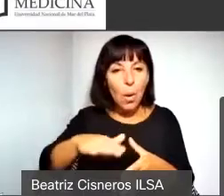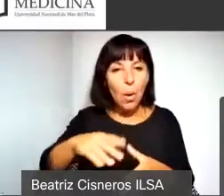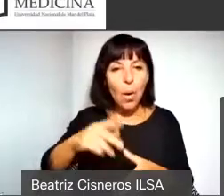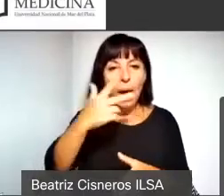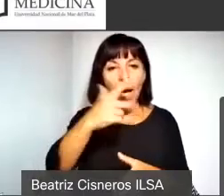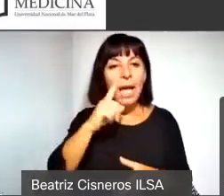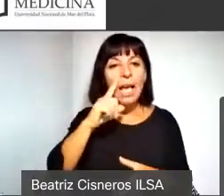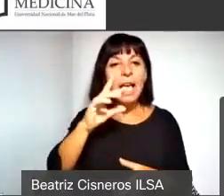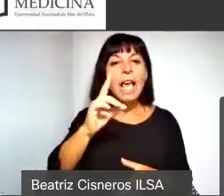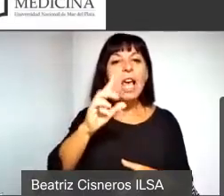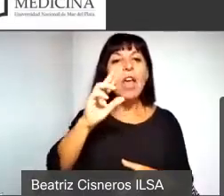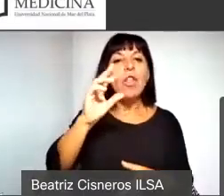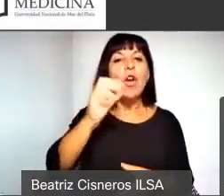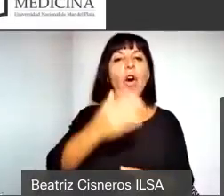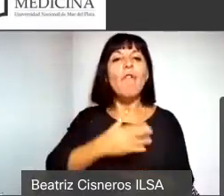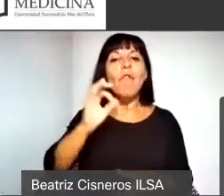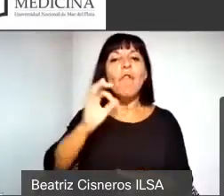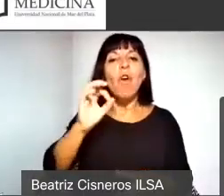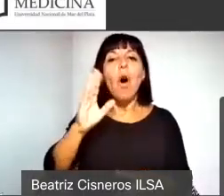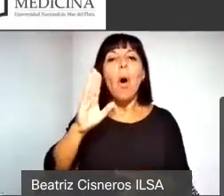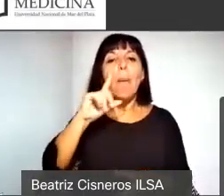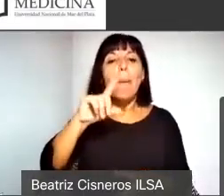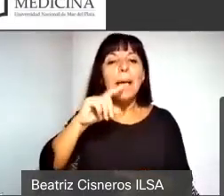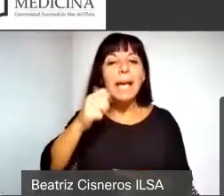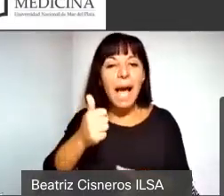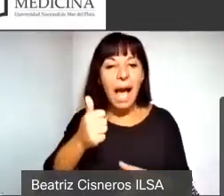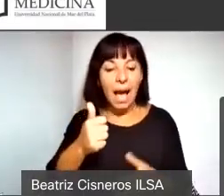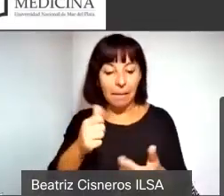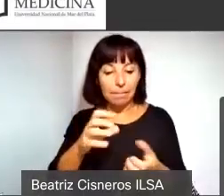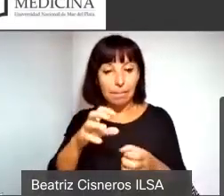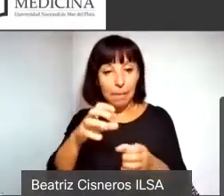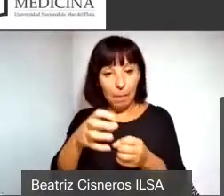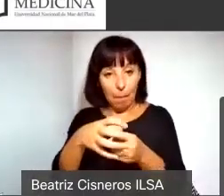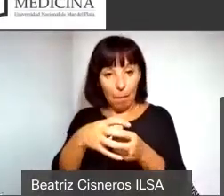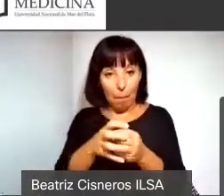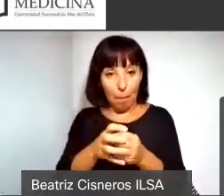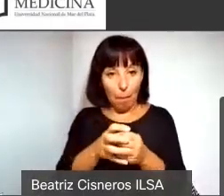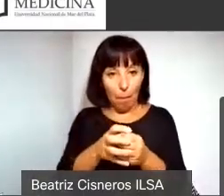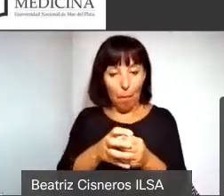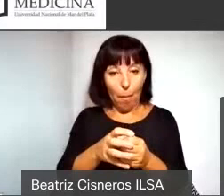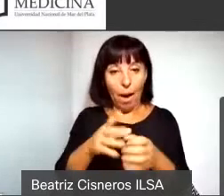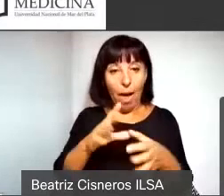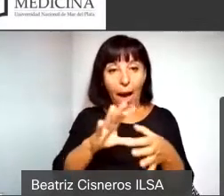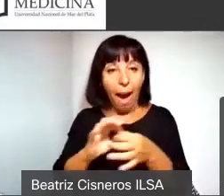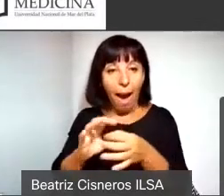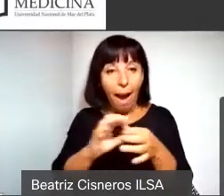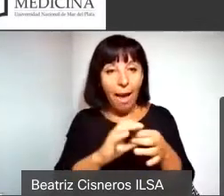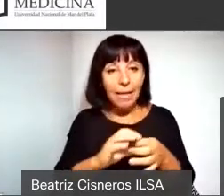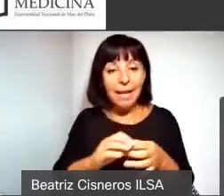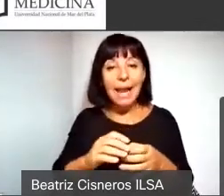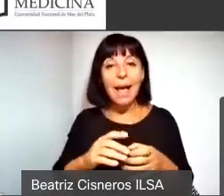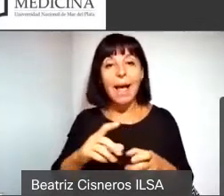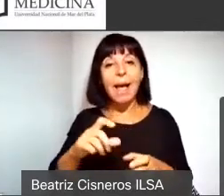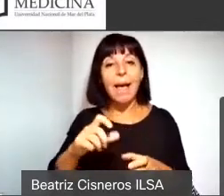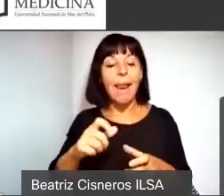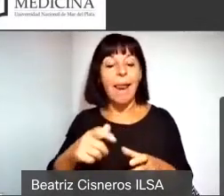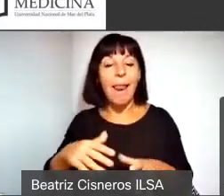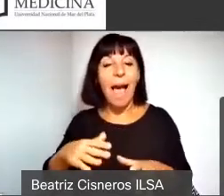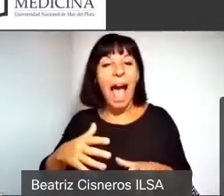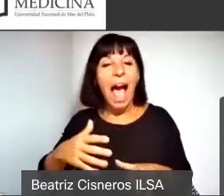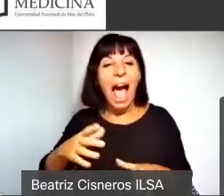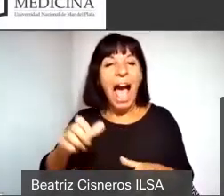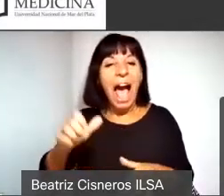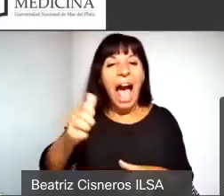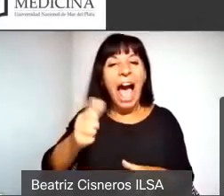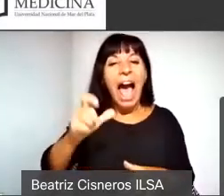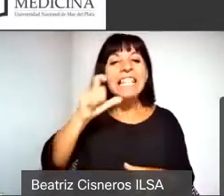hidrofóbica, que está conformada por las colas de cadenas largas de ácidos grasos, en las cuales